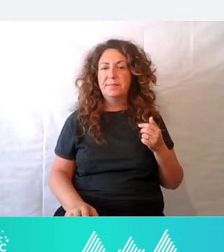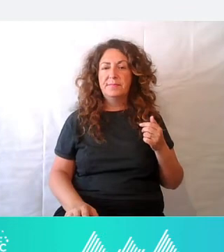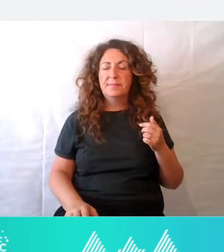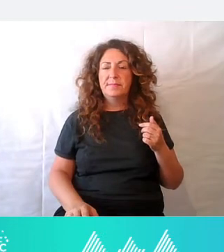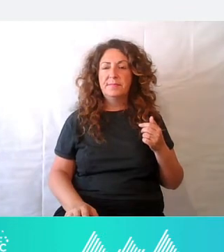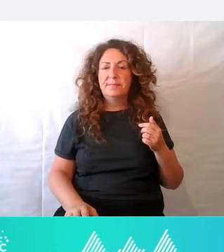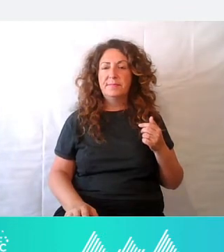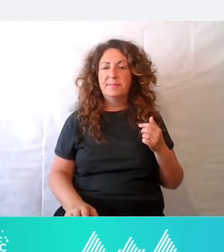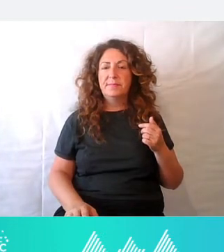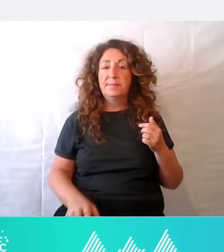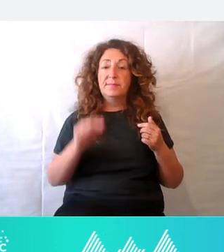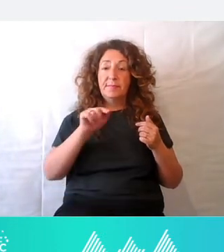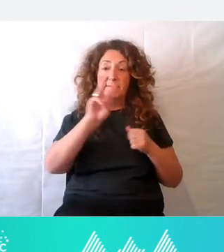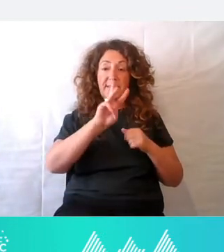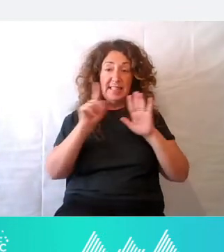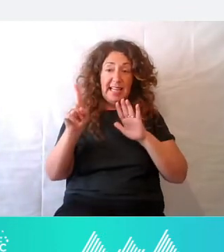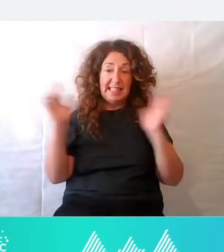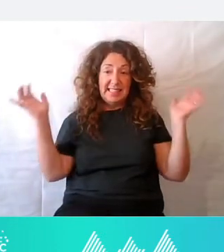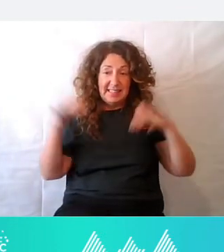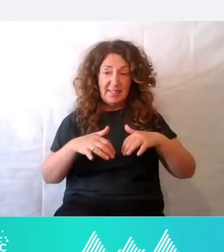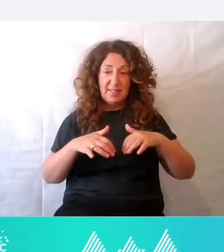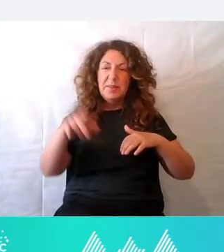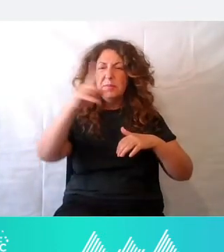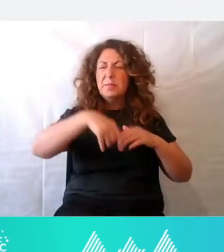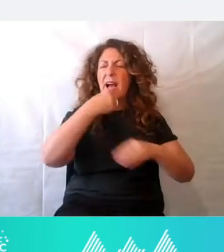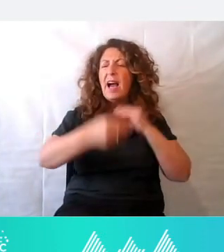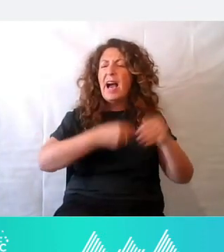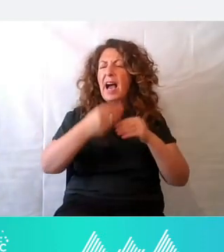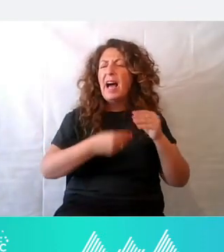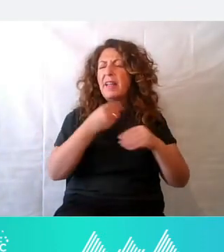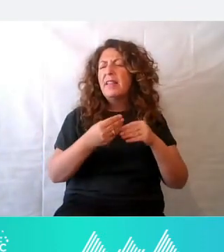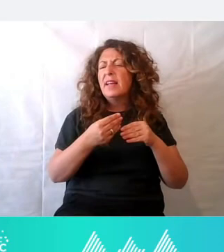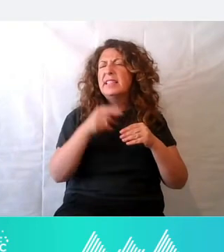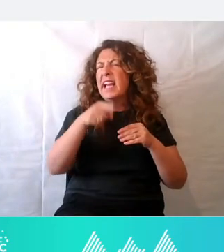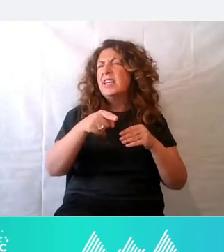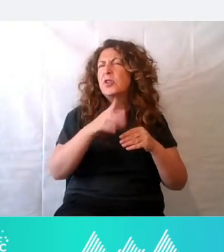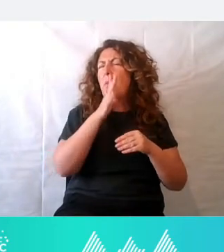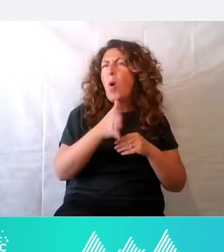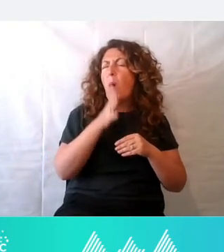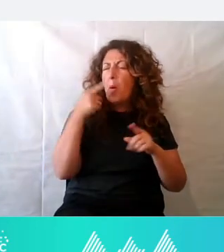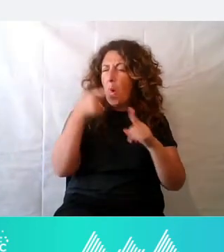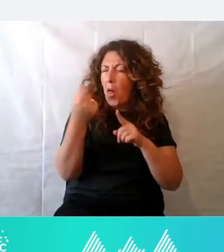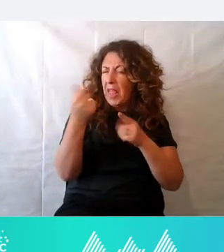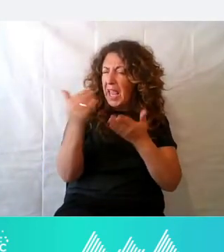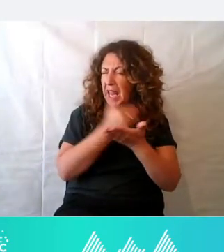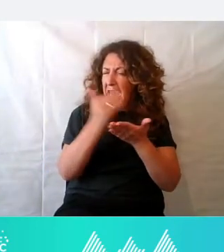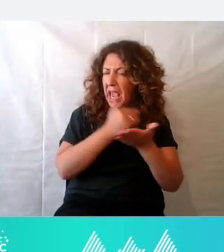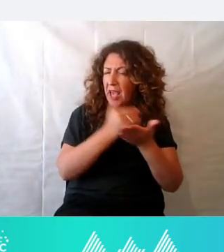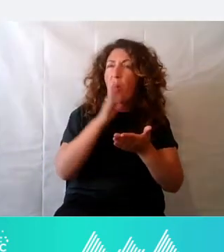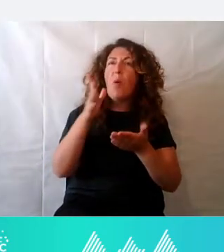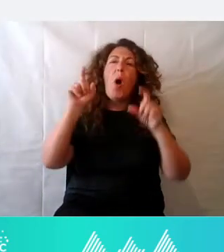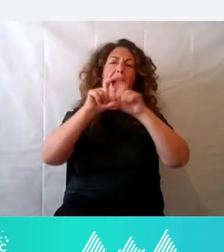encuentros porque hacéis lo que hacéis lo hacéis por hacer más dinero por con vuestra compañía sea más grande y por conseguir